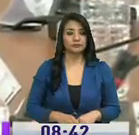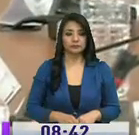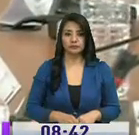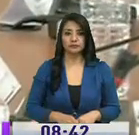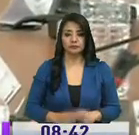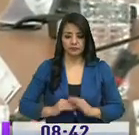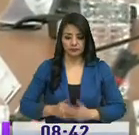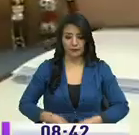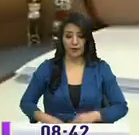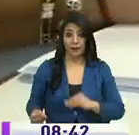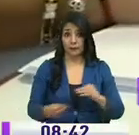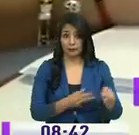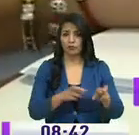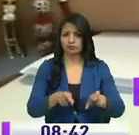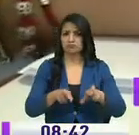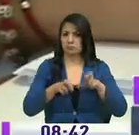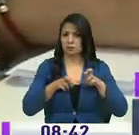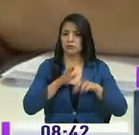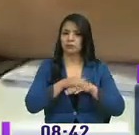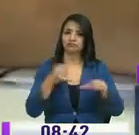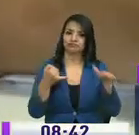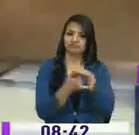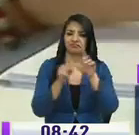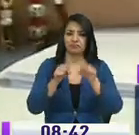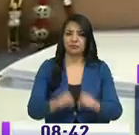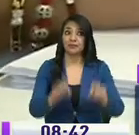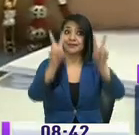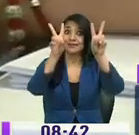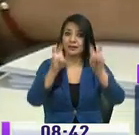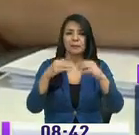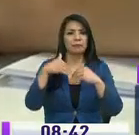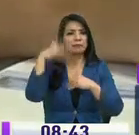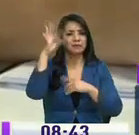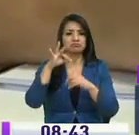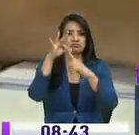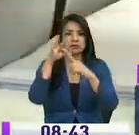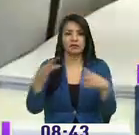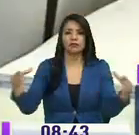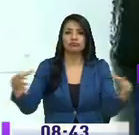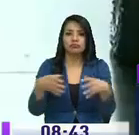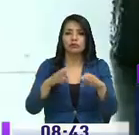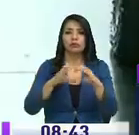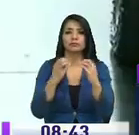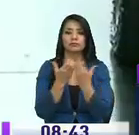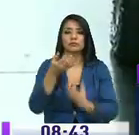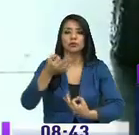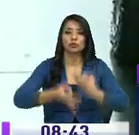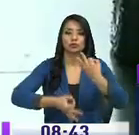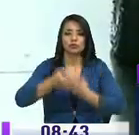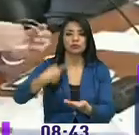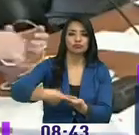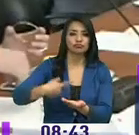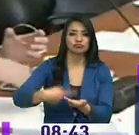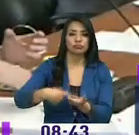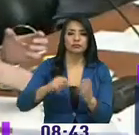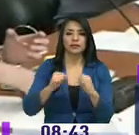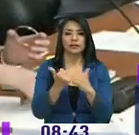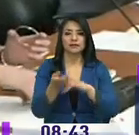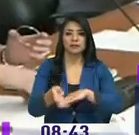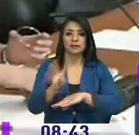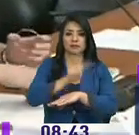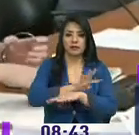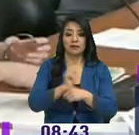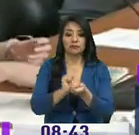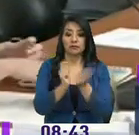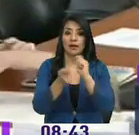Despenalización del aborto en casos de violación fue uno de los puntos más álgidos durante el debate dentro de la Comisión de Justicia, quien incorporó este